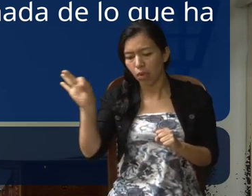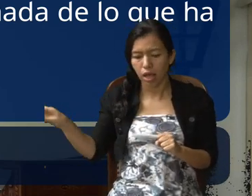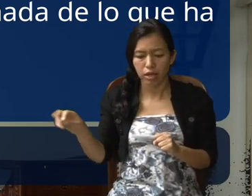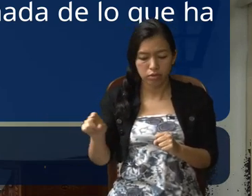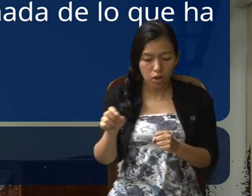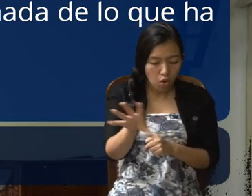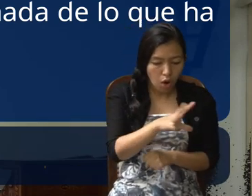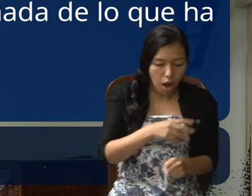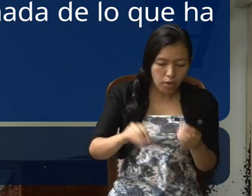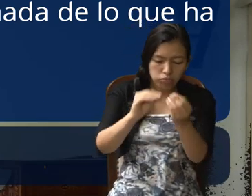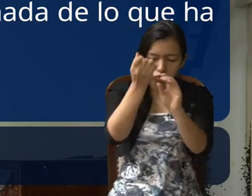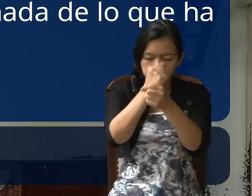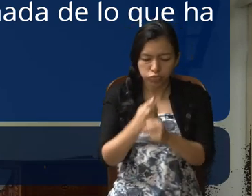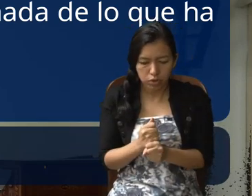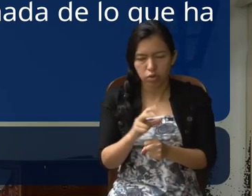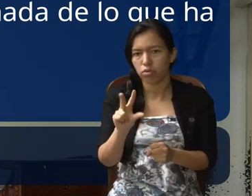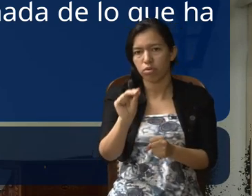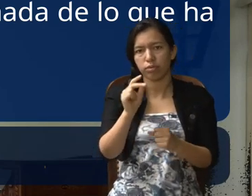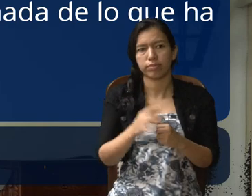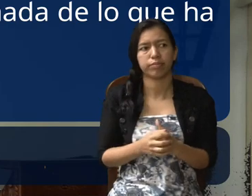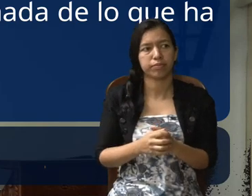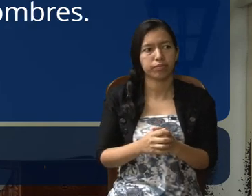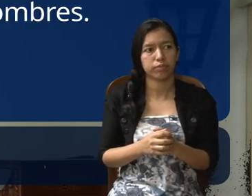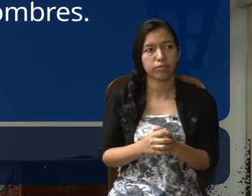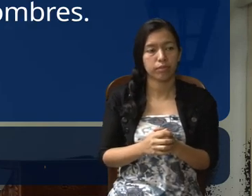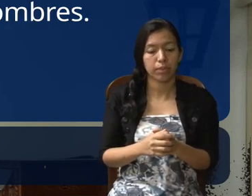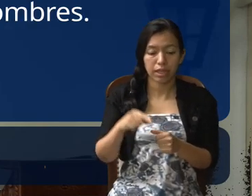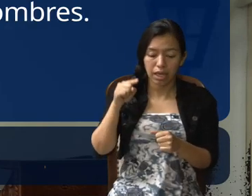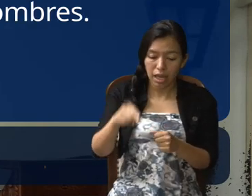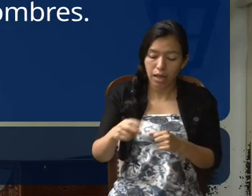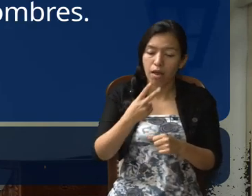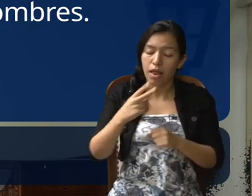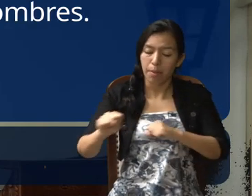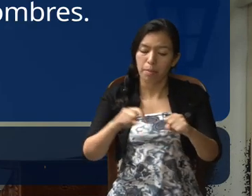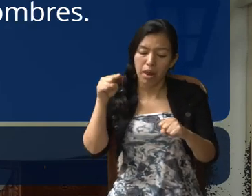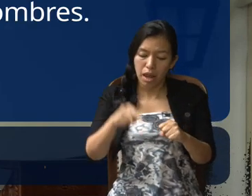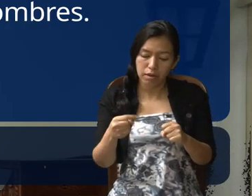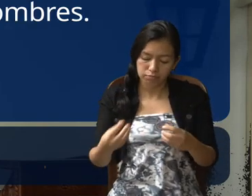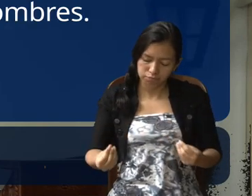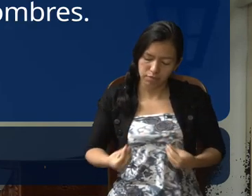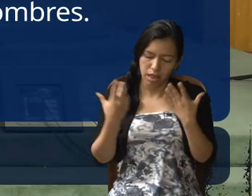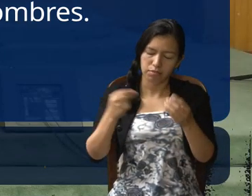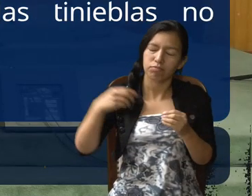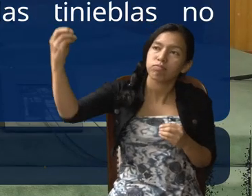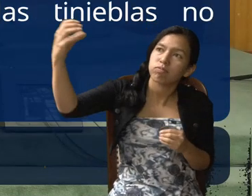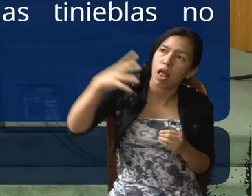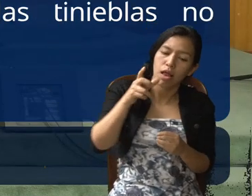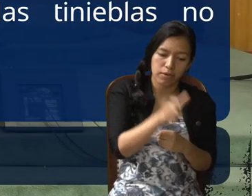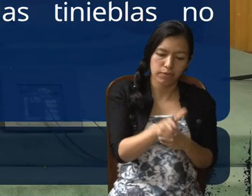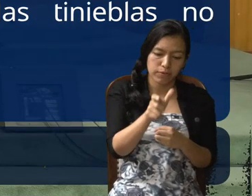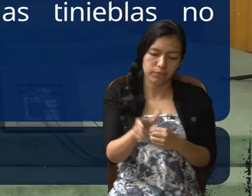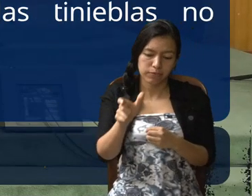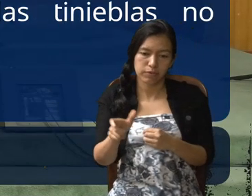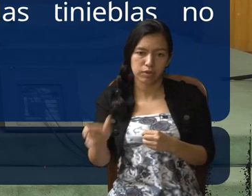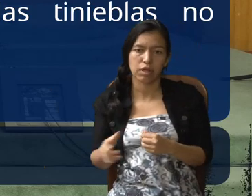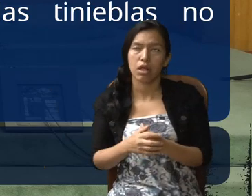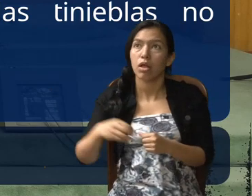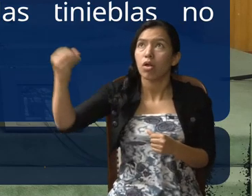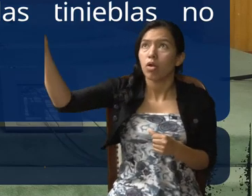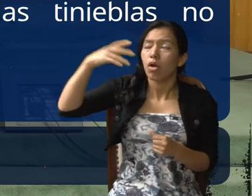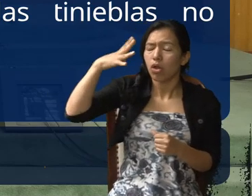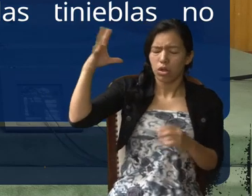nada de lo que ha sido hecho fue hecho. En él estaba la vida y la vida era la luz de los hombres. La luz resplandece